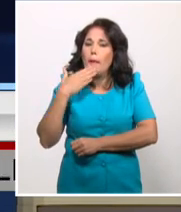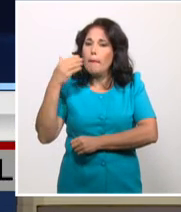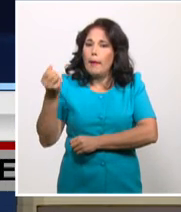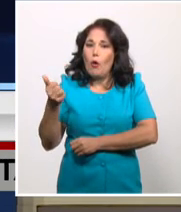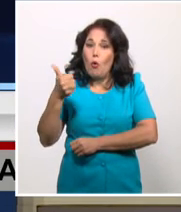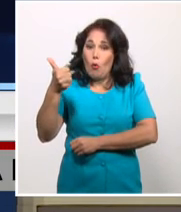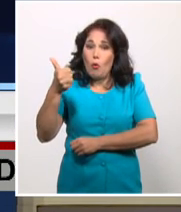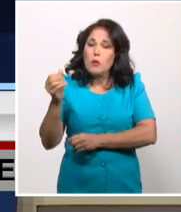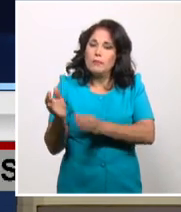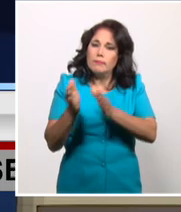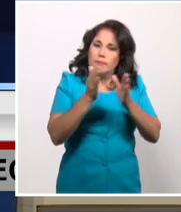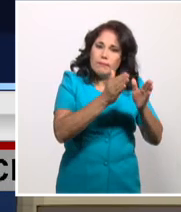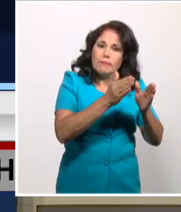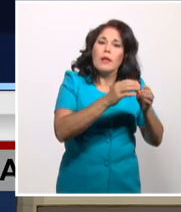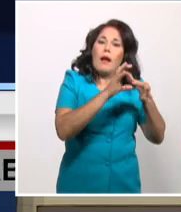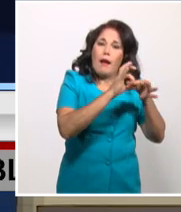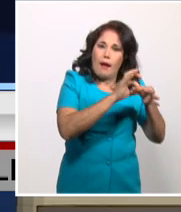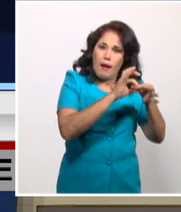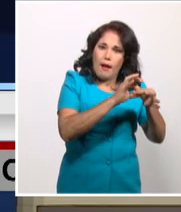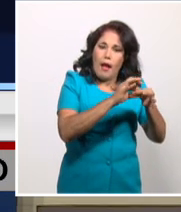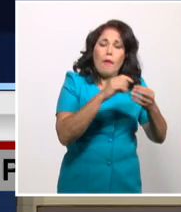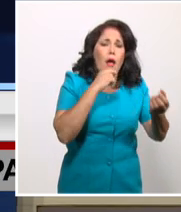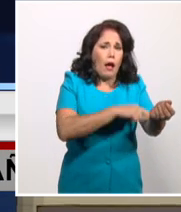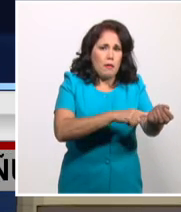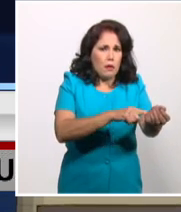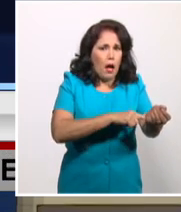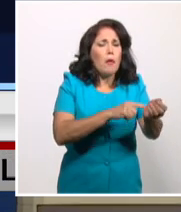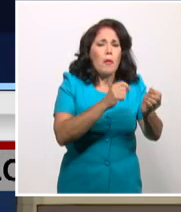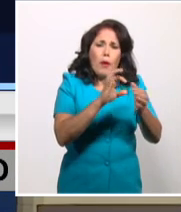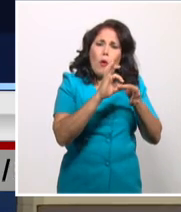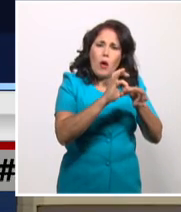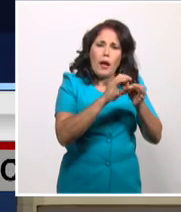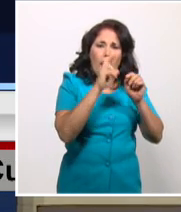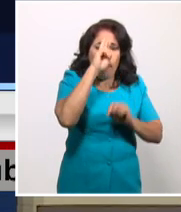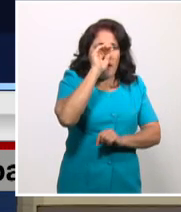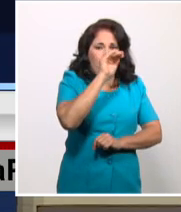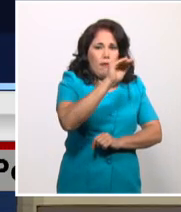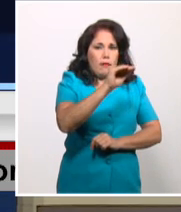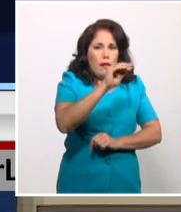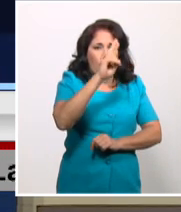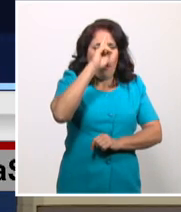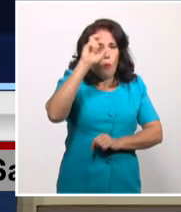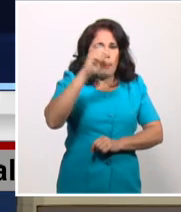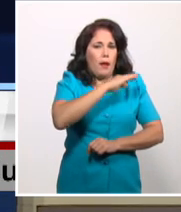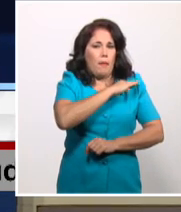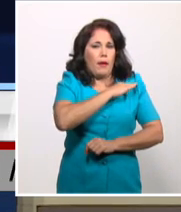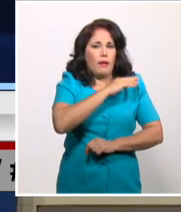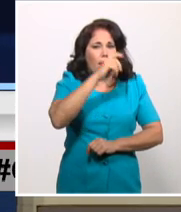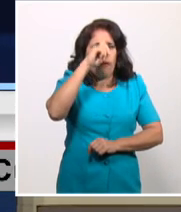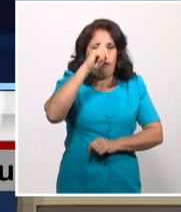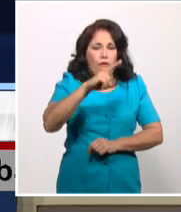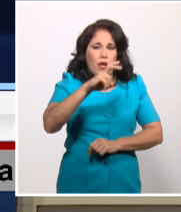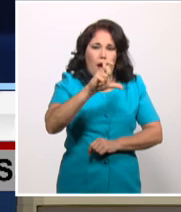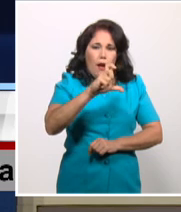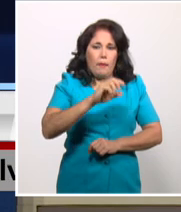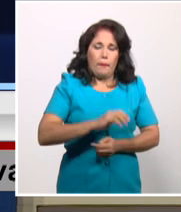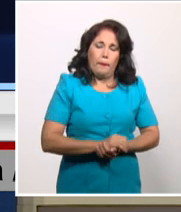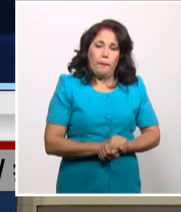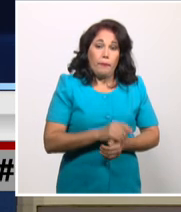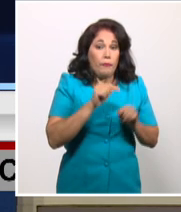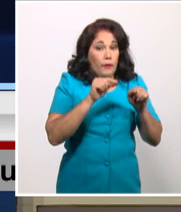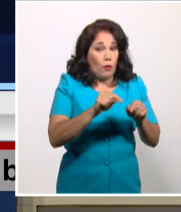tiene antecedentes de una diabetes mellitus, pero se encuentra grave, ingresada en el Hospital Militar de Villa Clara. está